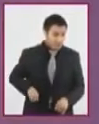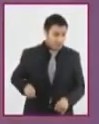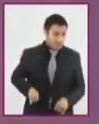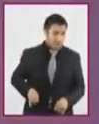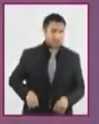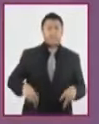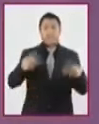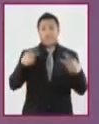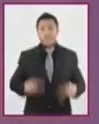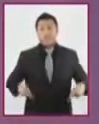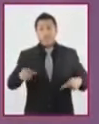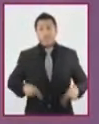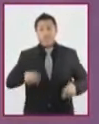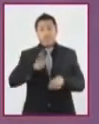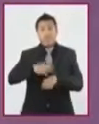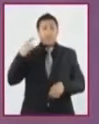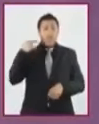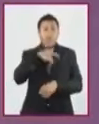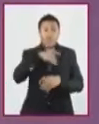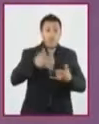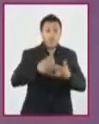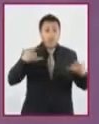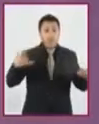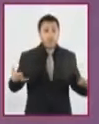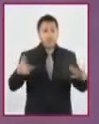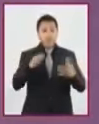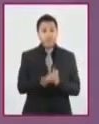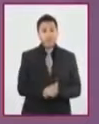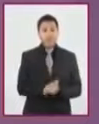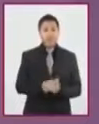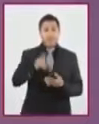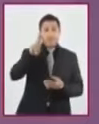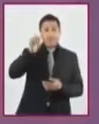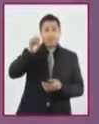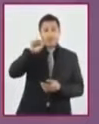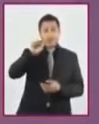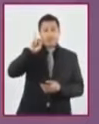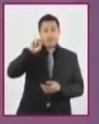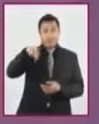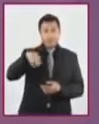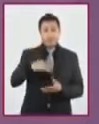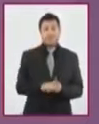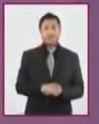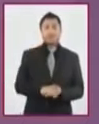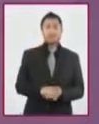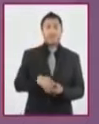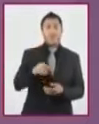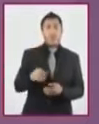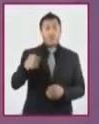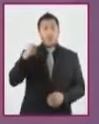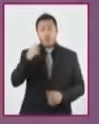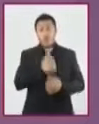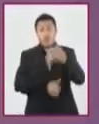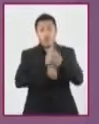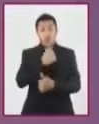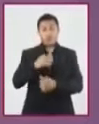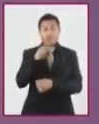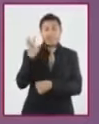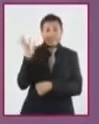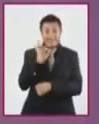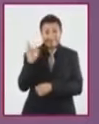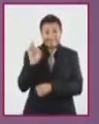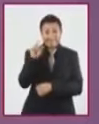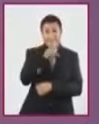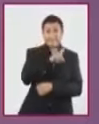El ser humano más rápido de la historia es Usain Bolt, que logró correr en competencias de 100 metros a casi 11 metros